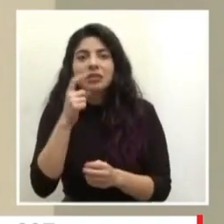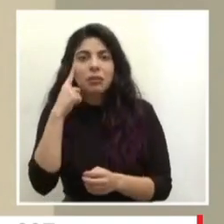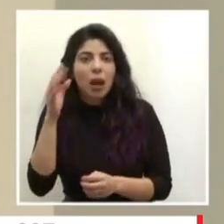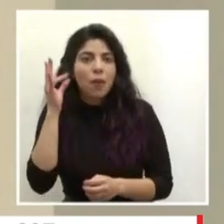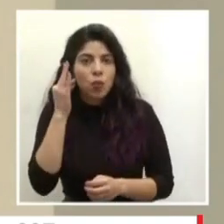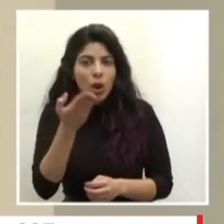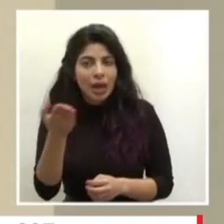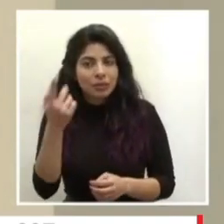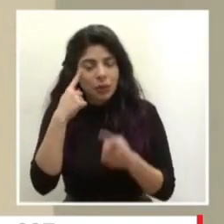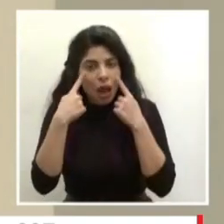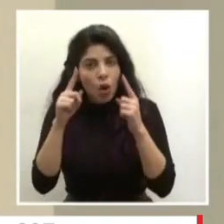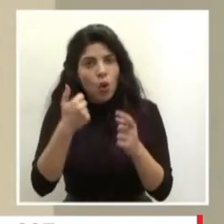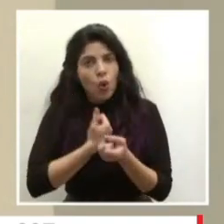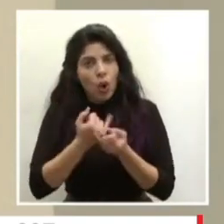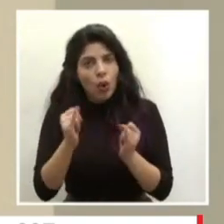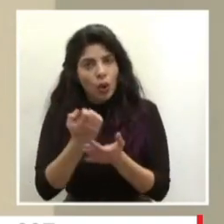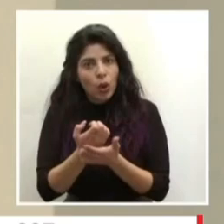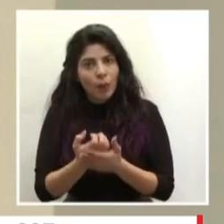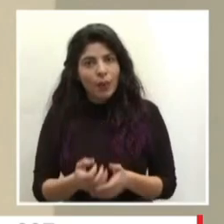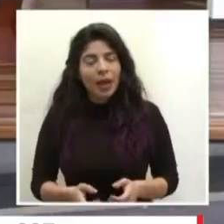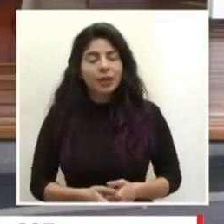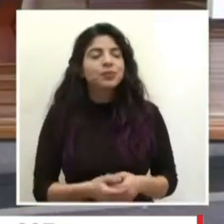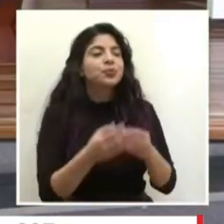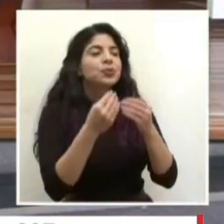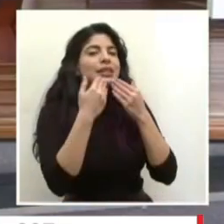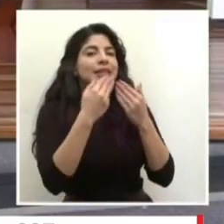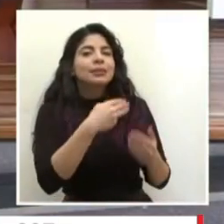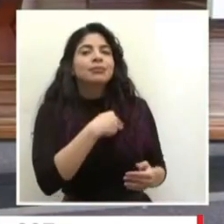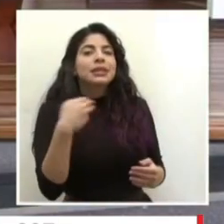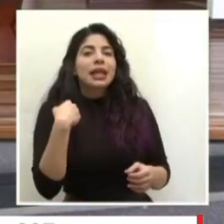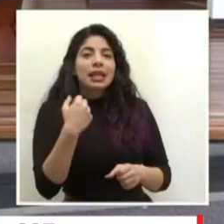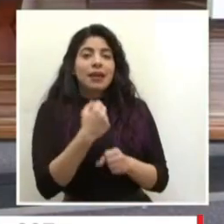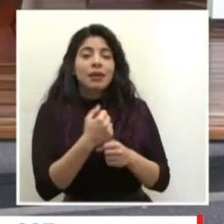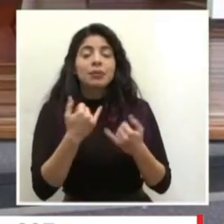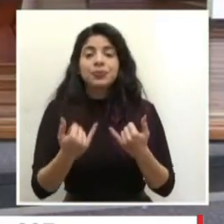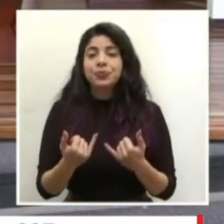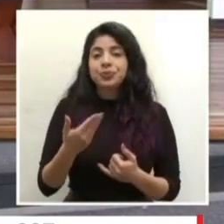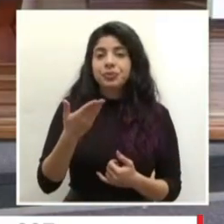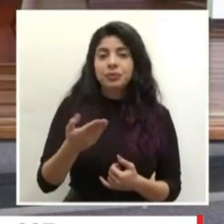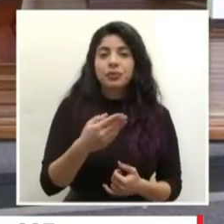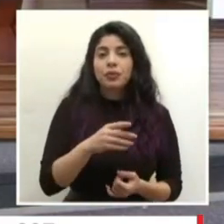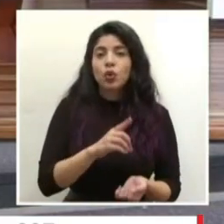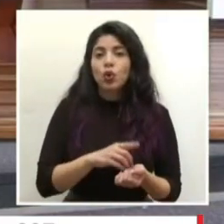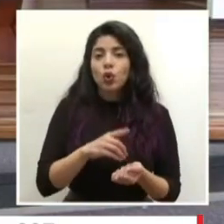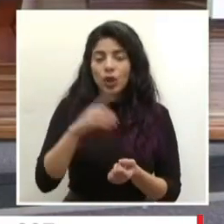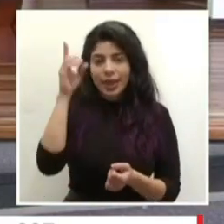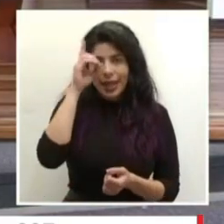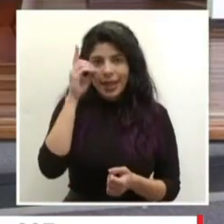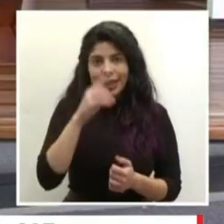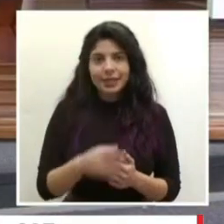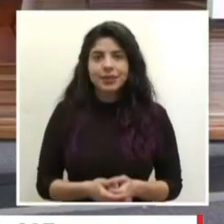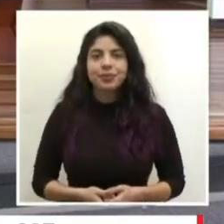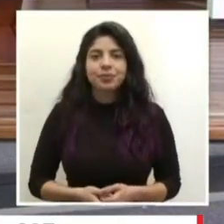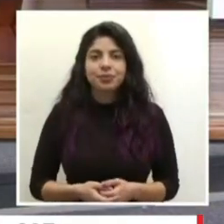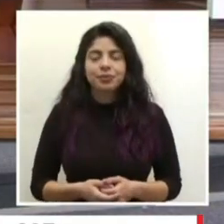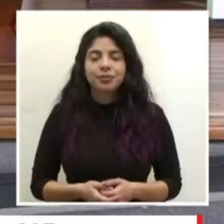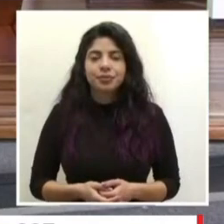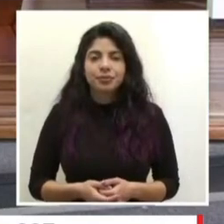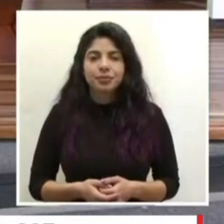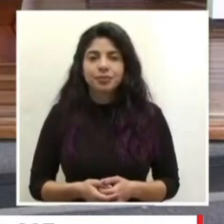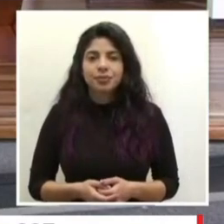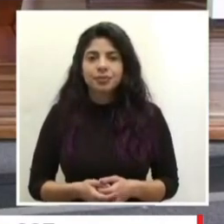para poder lograr su autonomía económica. Muchas gracias a la ministra de Trabajo. Escuchamos al doctor Daniel Salas.